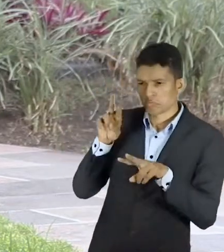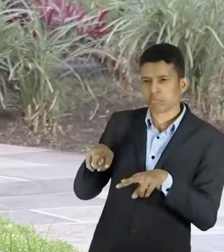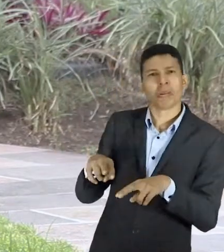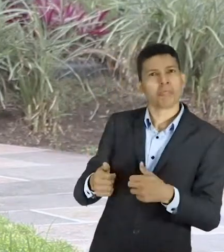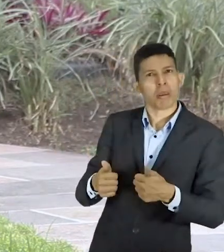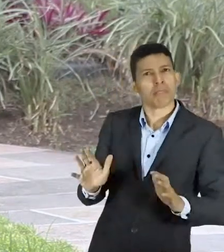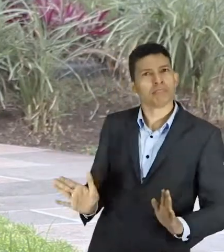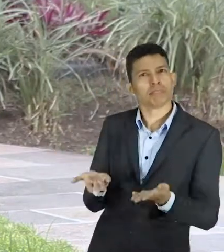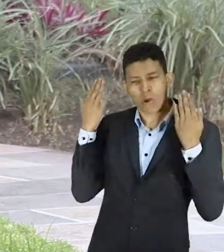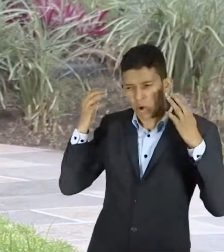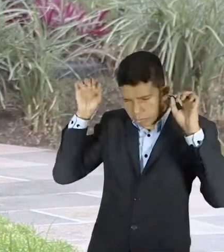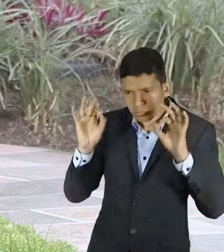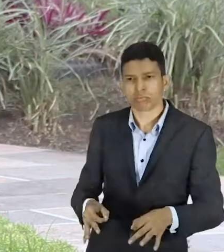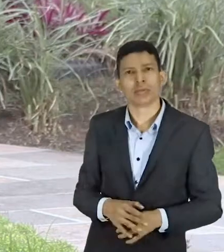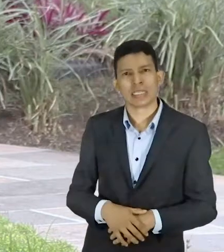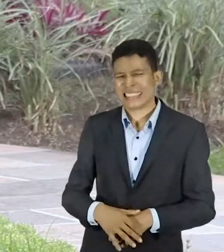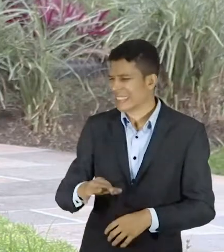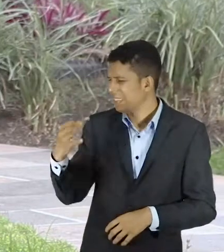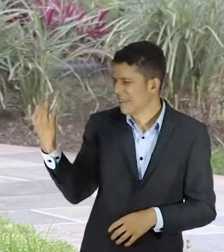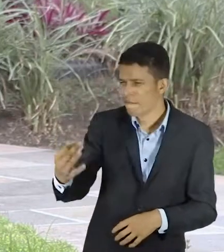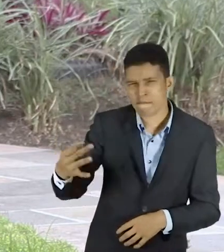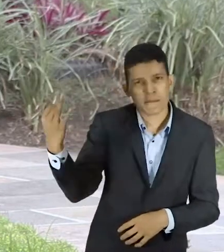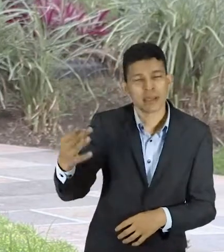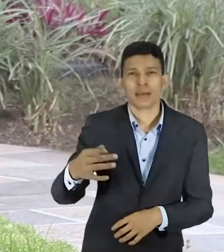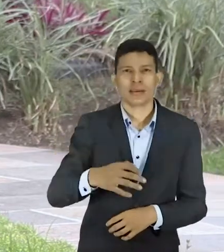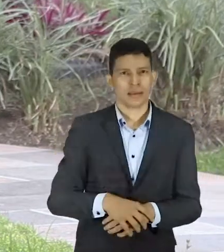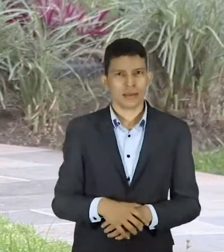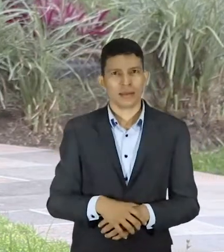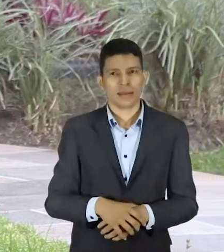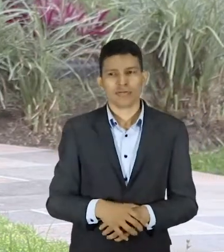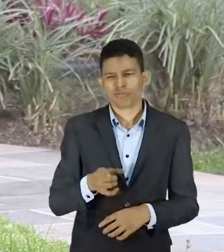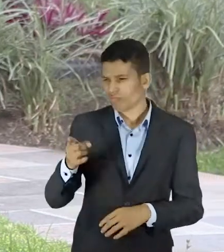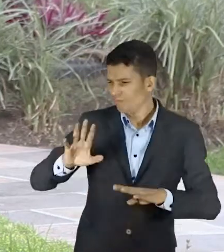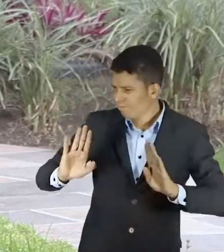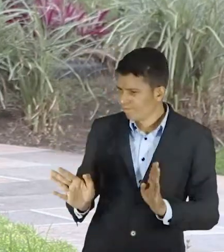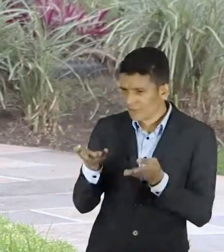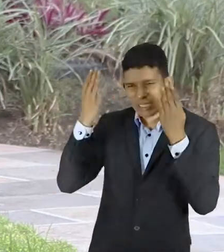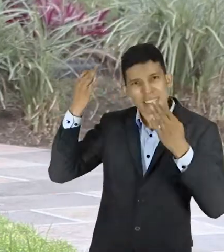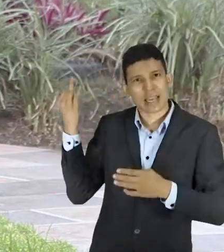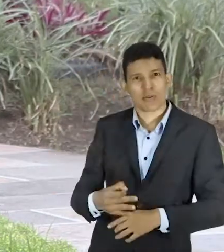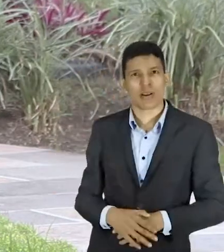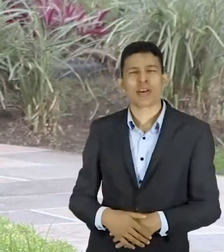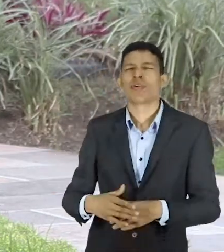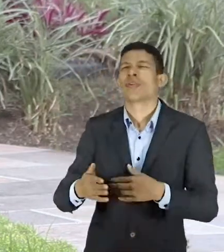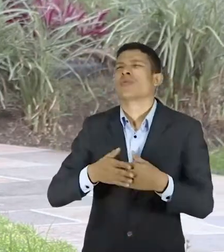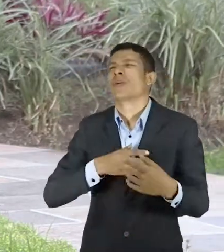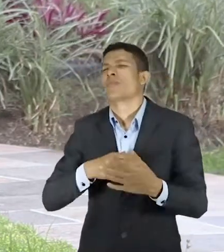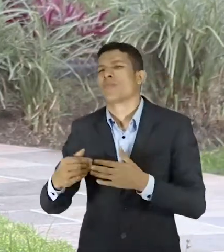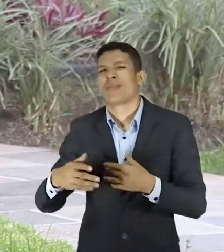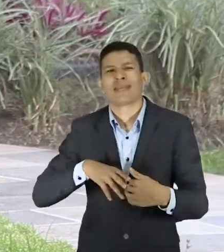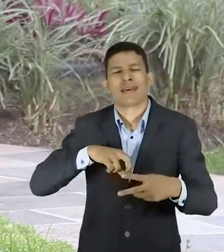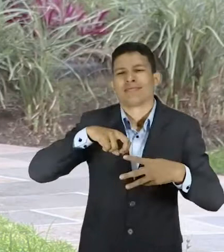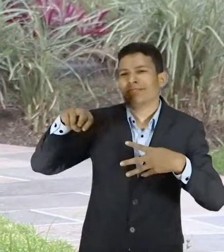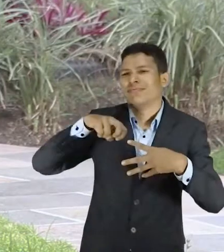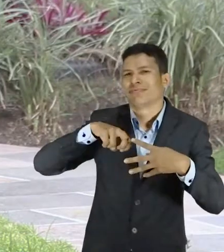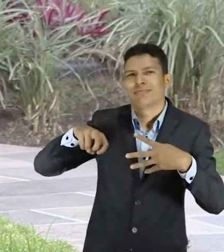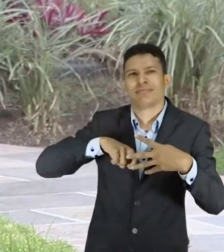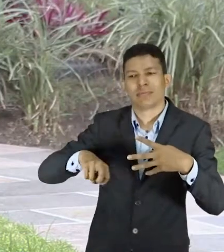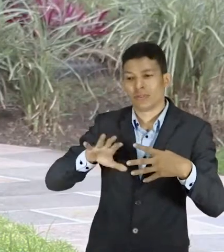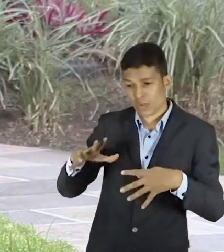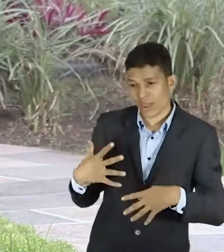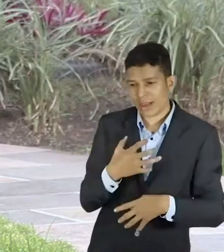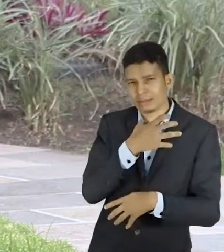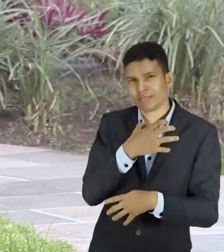dijo, te vas a mejorar. Siempre, siempre, te vas a mejorar. Sea cual sea el nivel